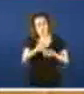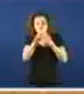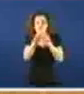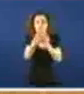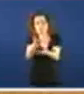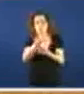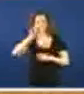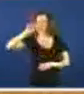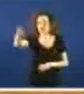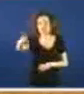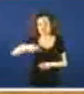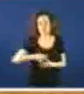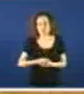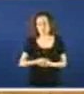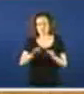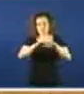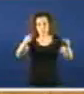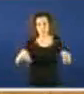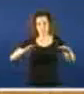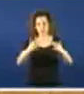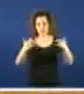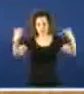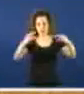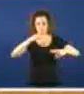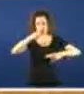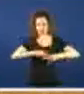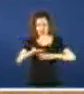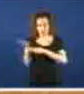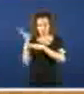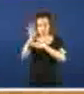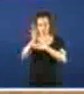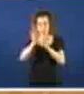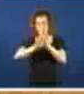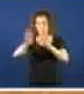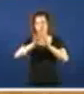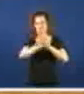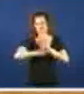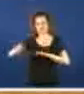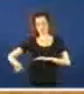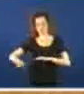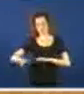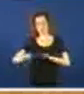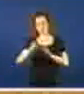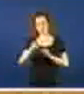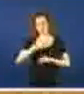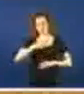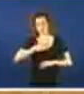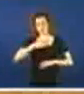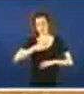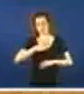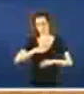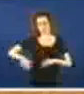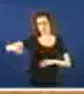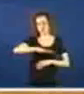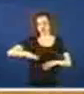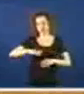manifestar unha queixa á mesa do Parlamento en nome dos veciños e veciñas da miña circunscripción